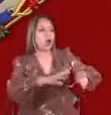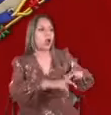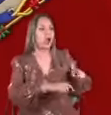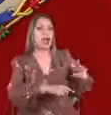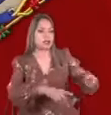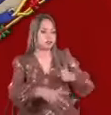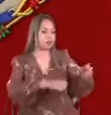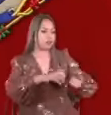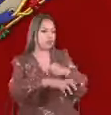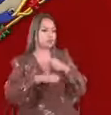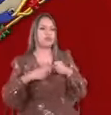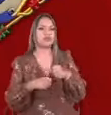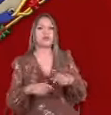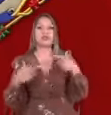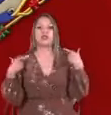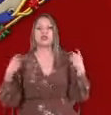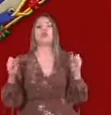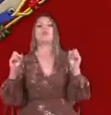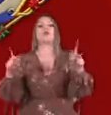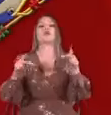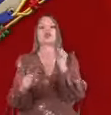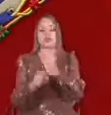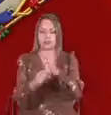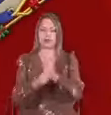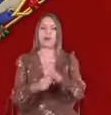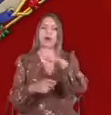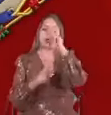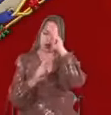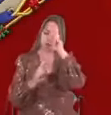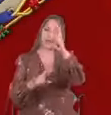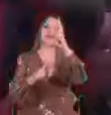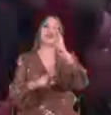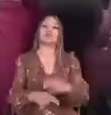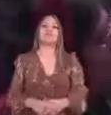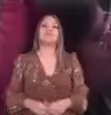debemos armar a la ciudadanía es de oportunidades y de trabajo digno.